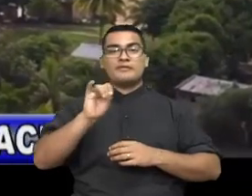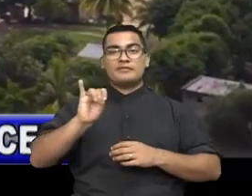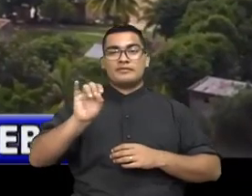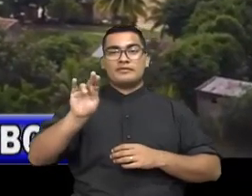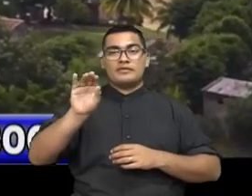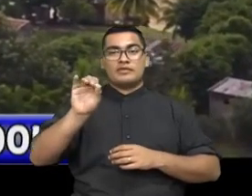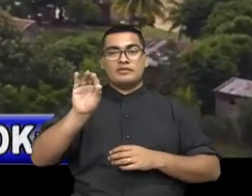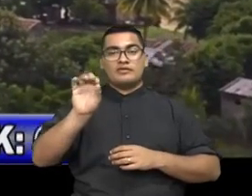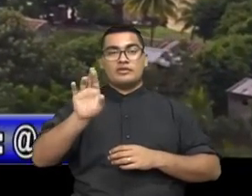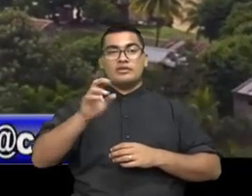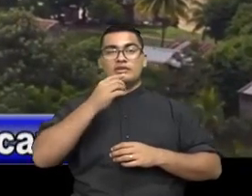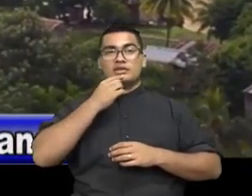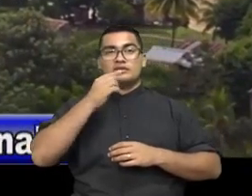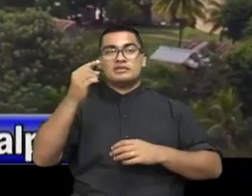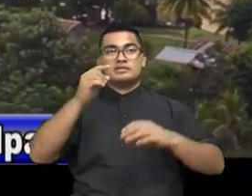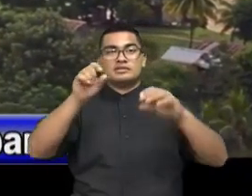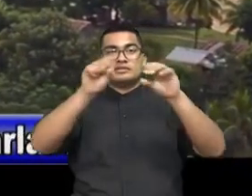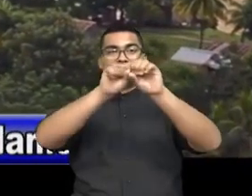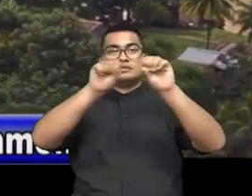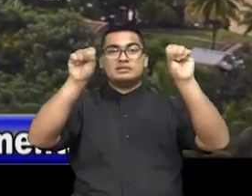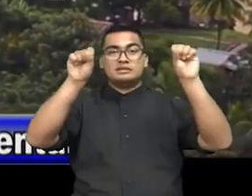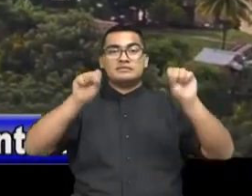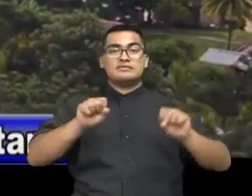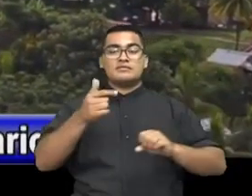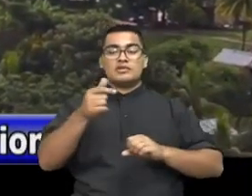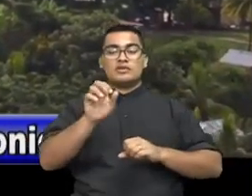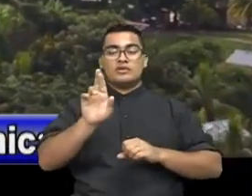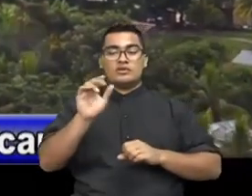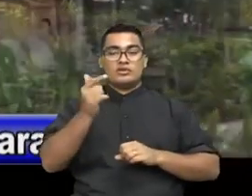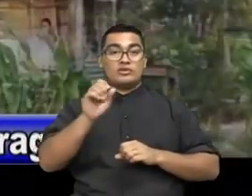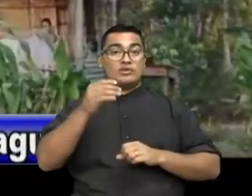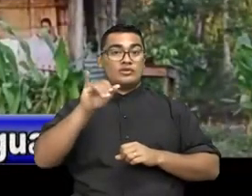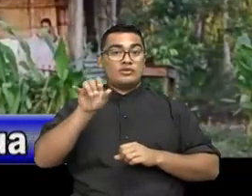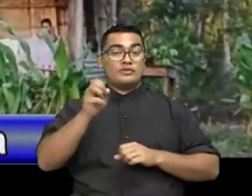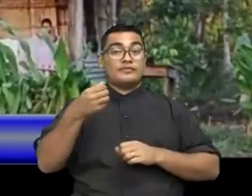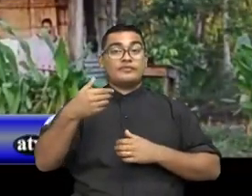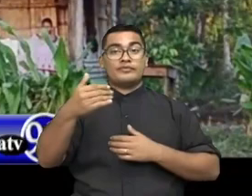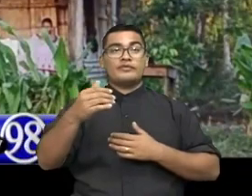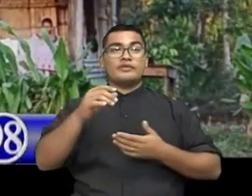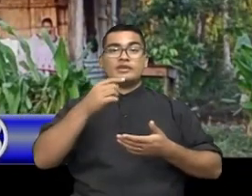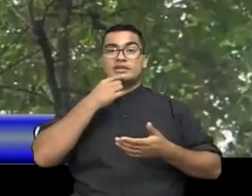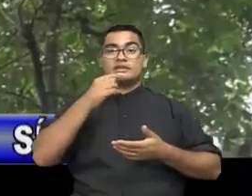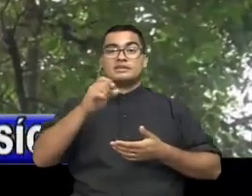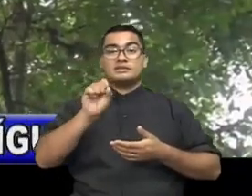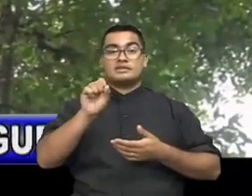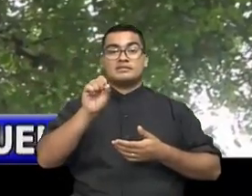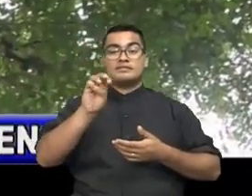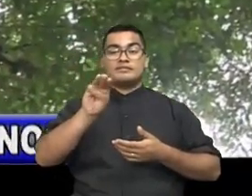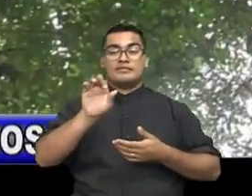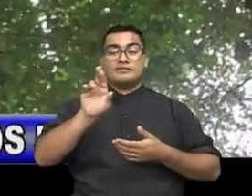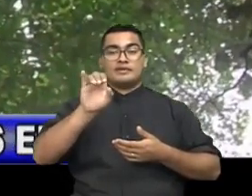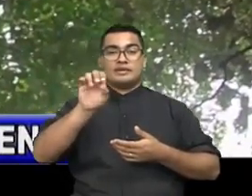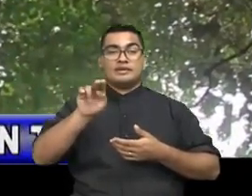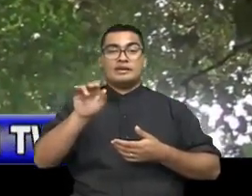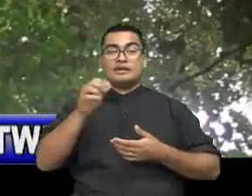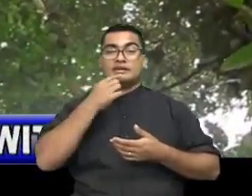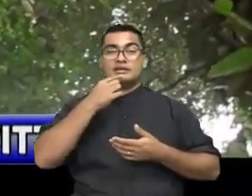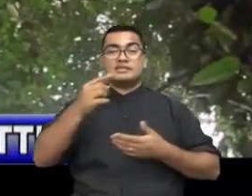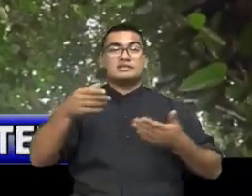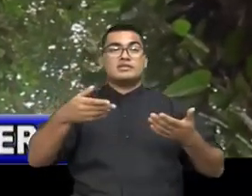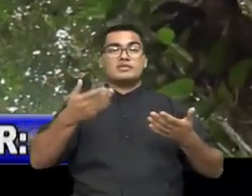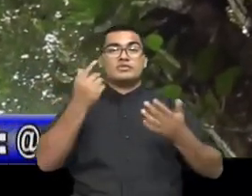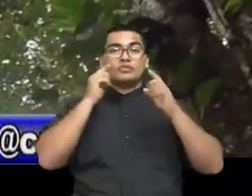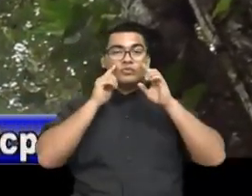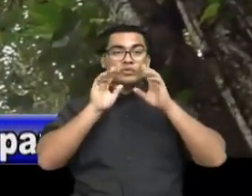gorgojo descortezador. Y el Marena este martes estará lanzando el sistema de registros de iniciativas para conservación de